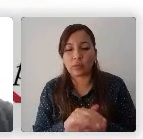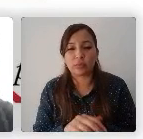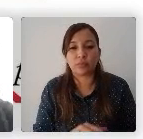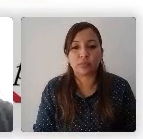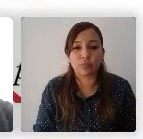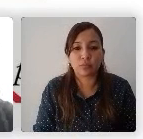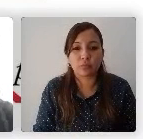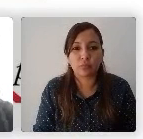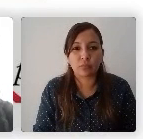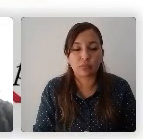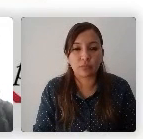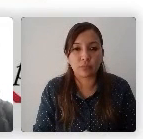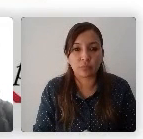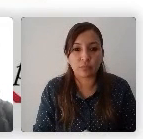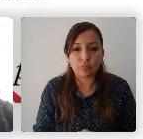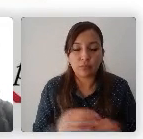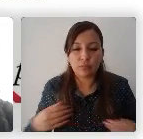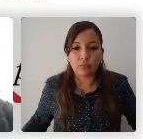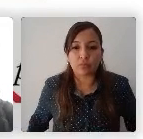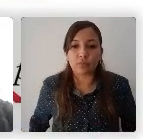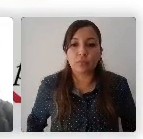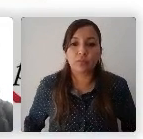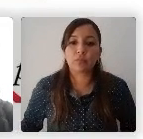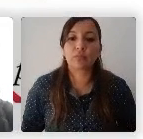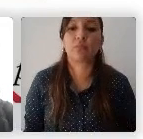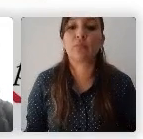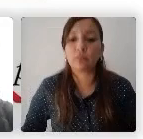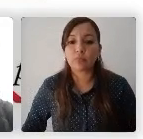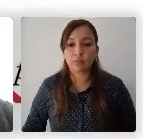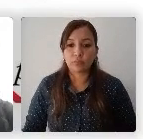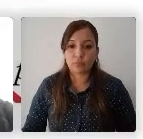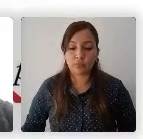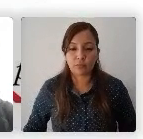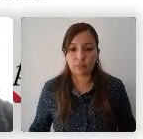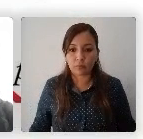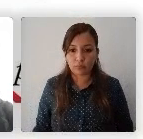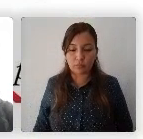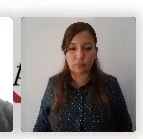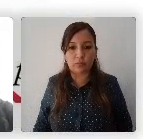vuelvas a reconectar un momento para que puedas tener una mejor señal, por favor.